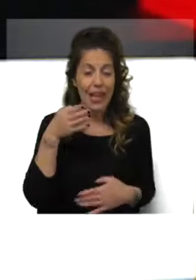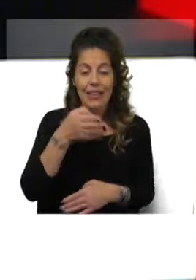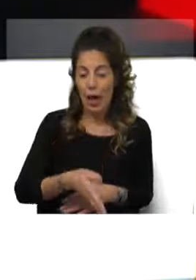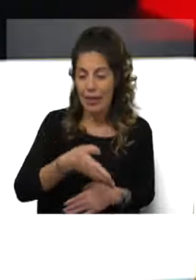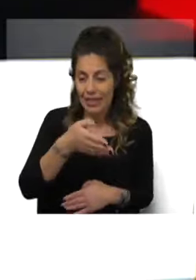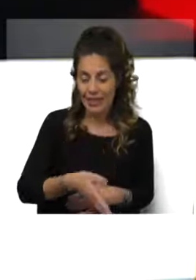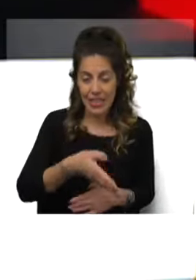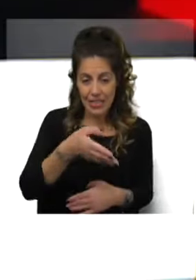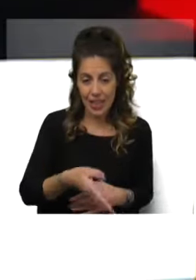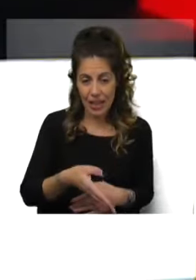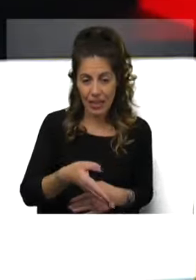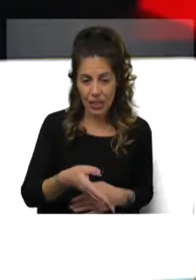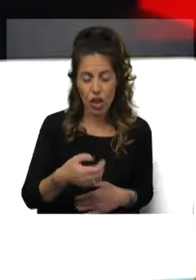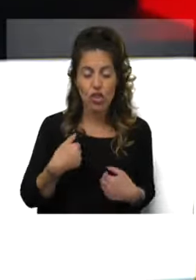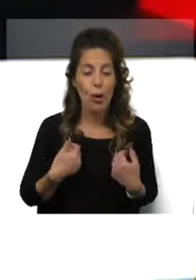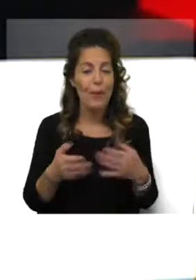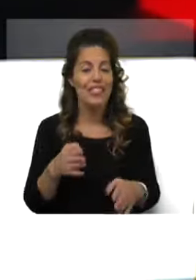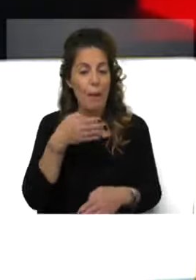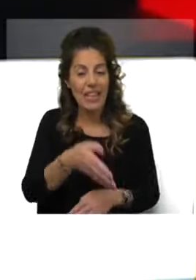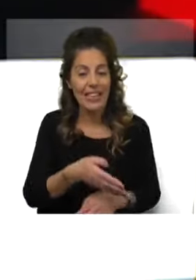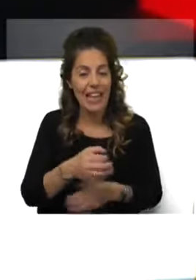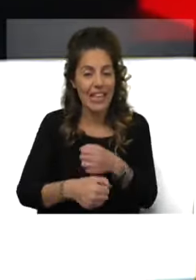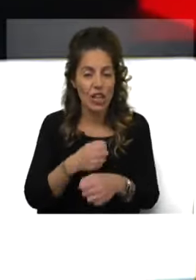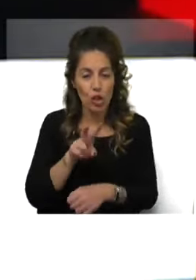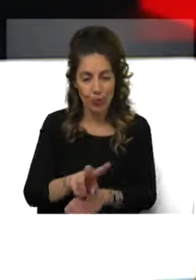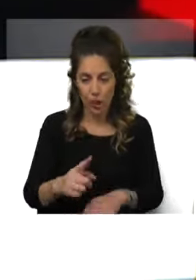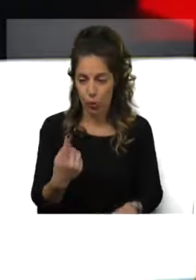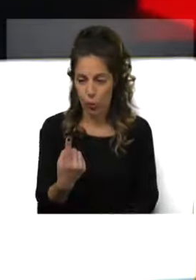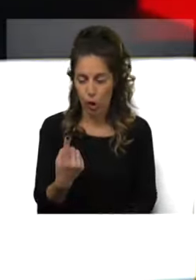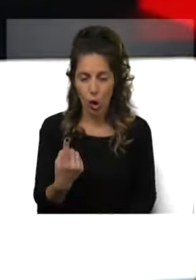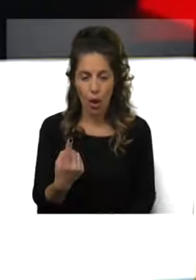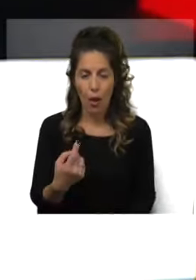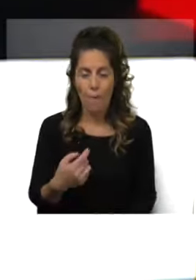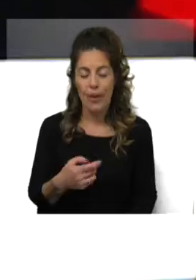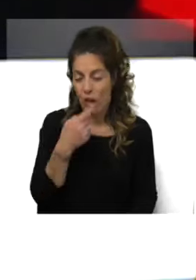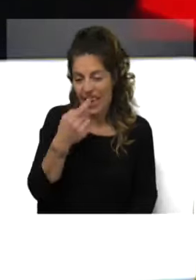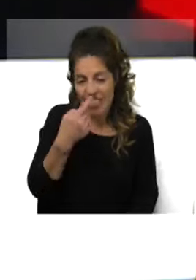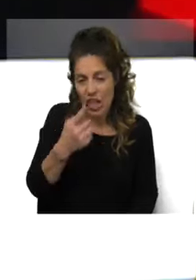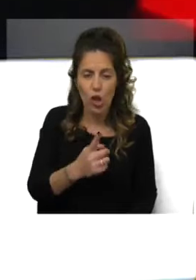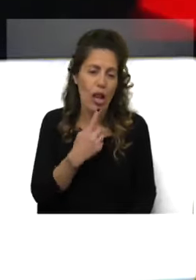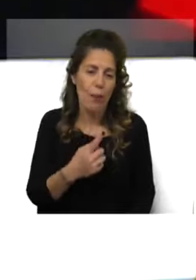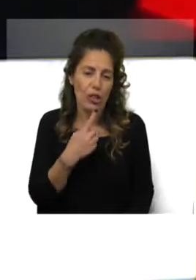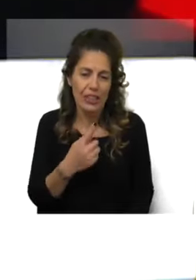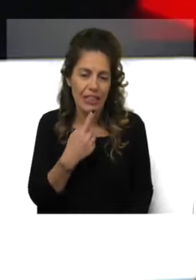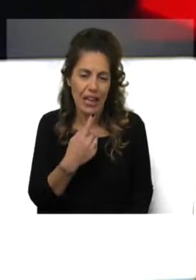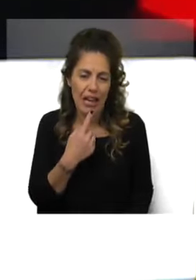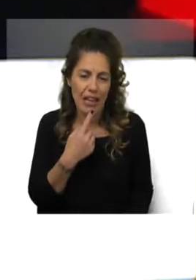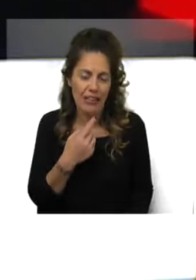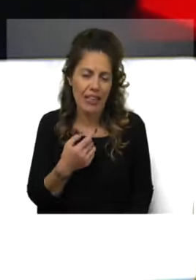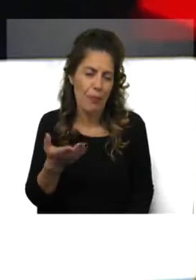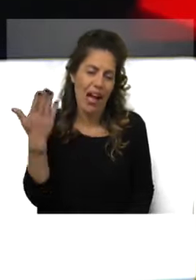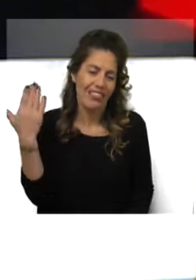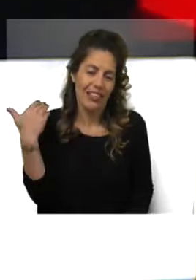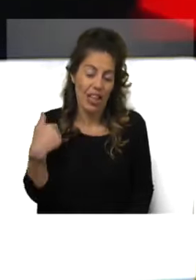incluso eh yo empecé a militar en el 2001 pero interesado en la política eh de desde desde muchísimos más